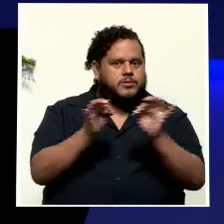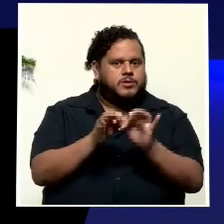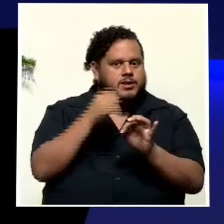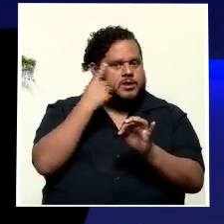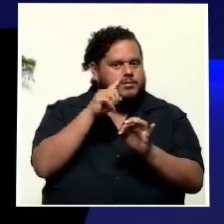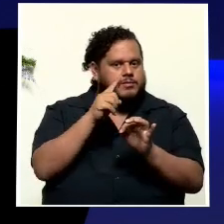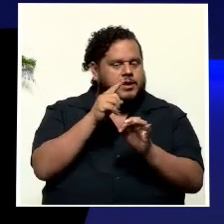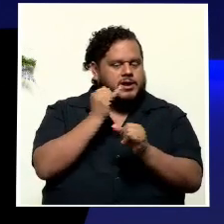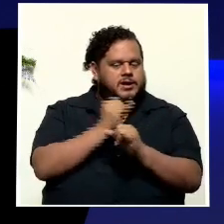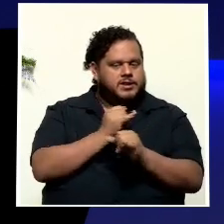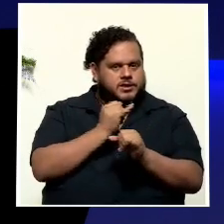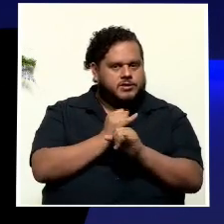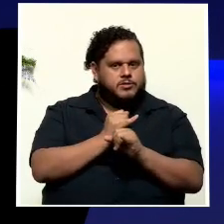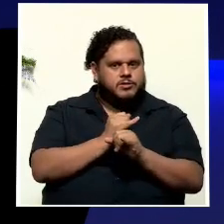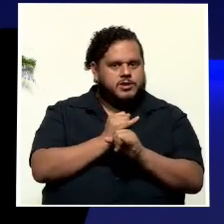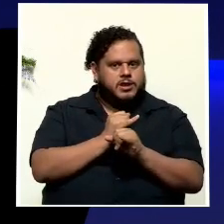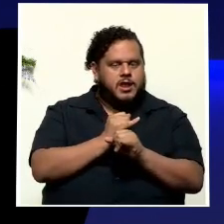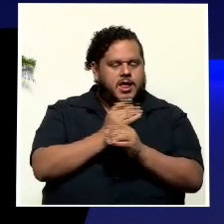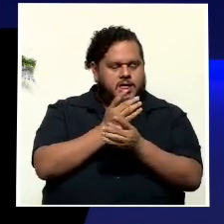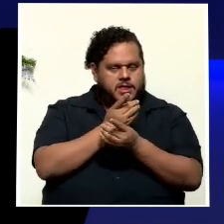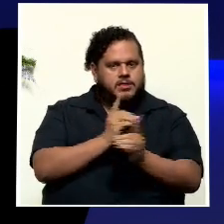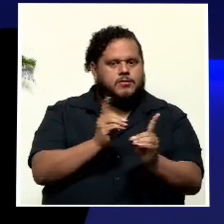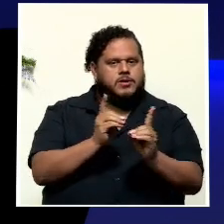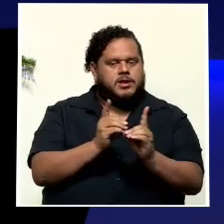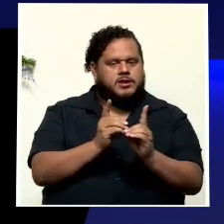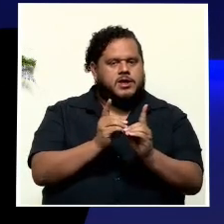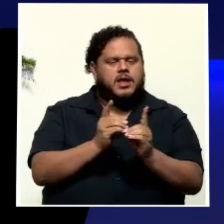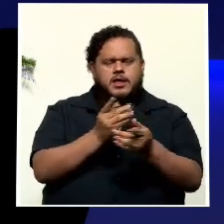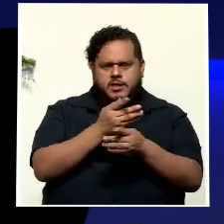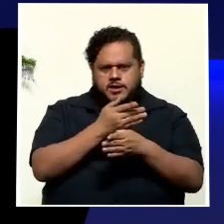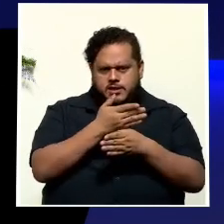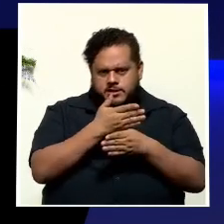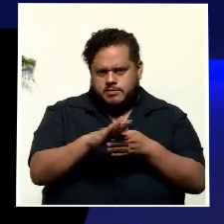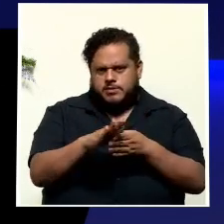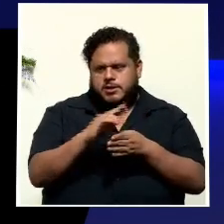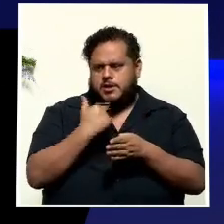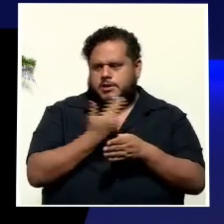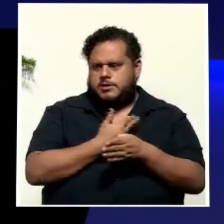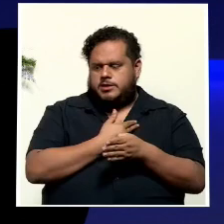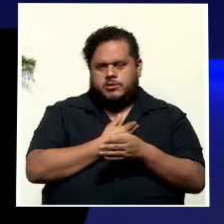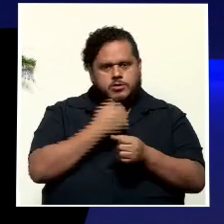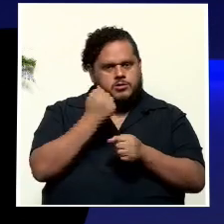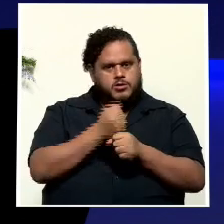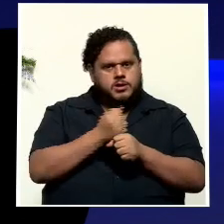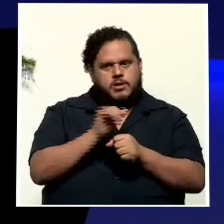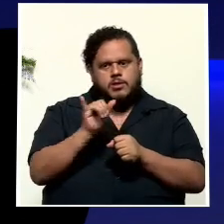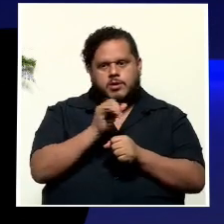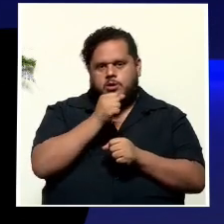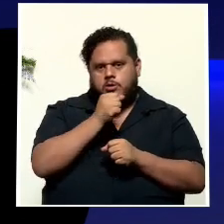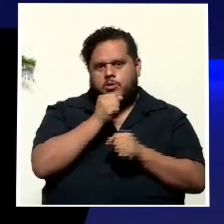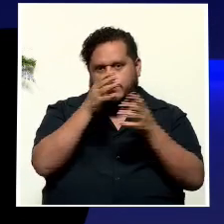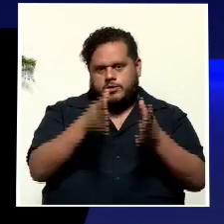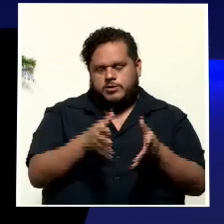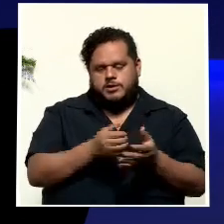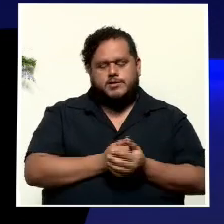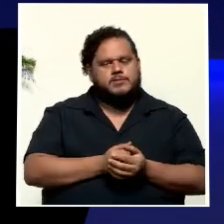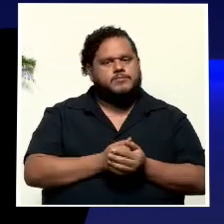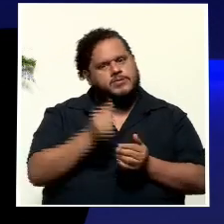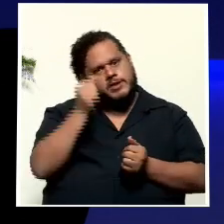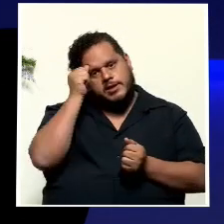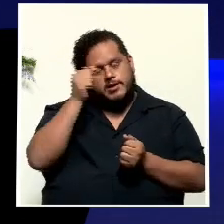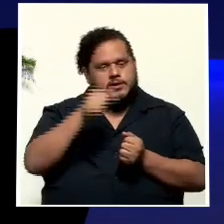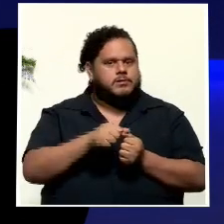la institucionalidad democrática, es parte de nuestra función como periodistas.